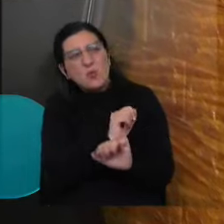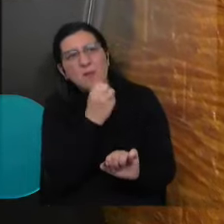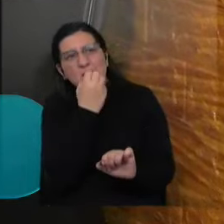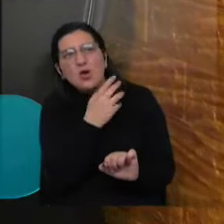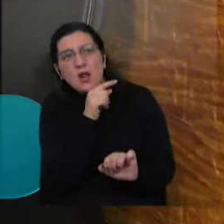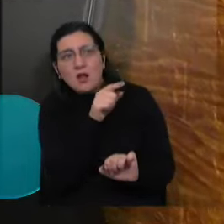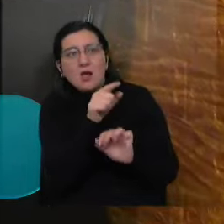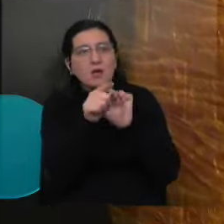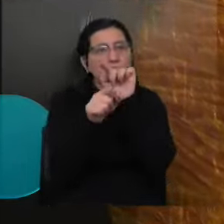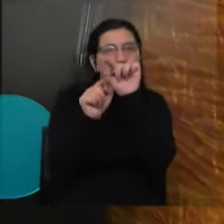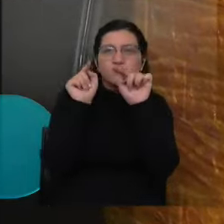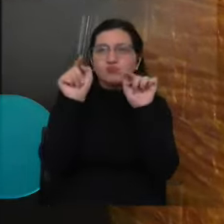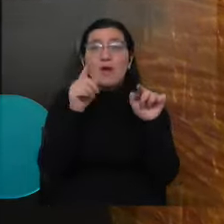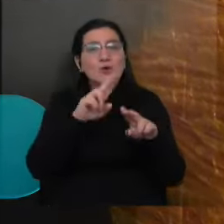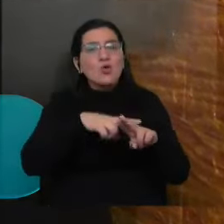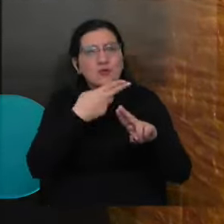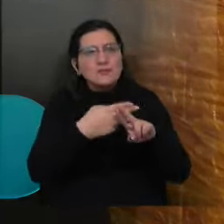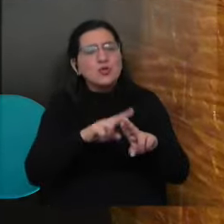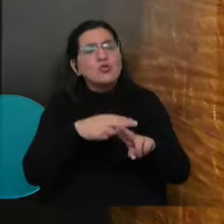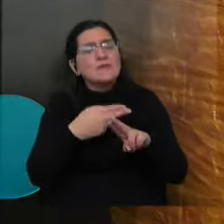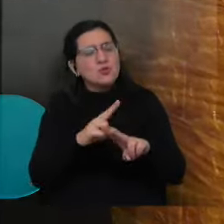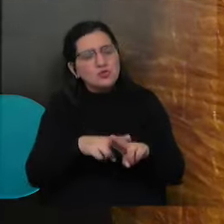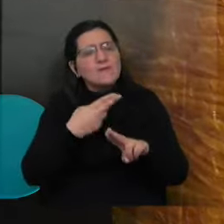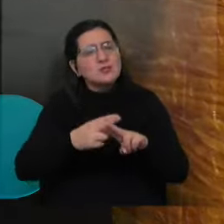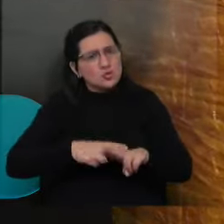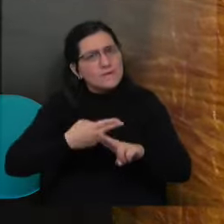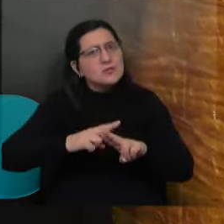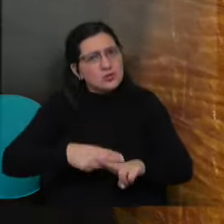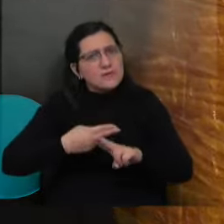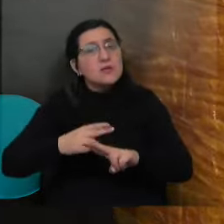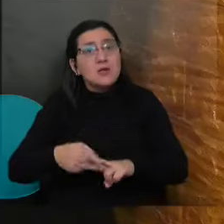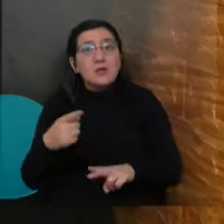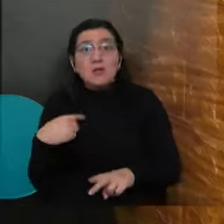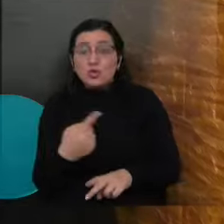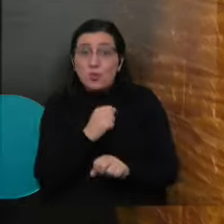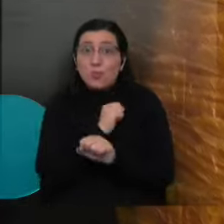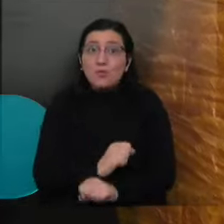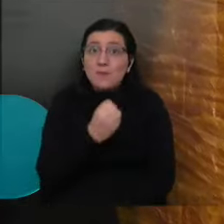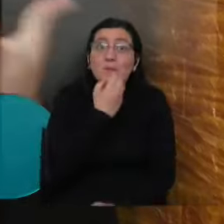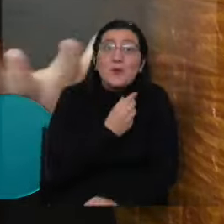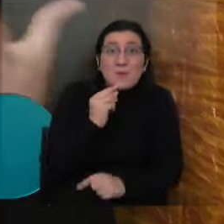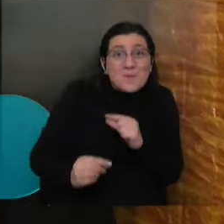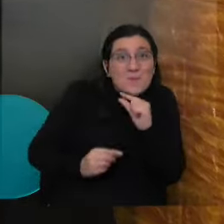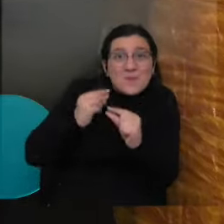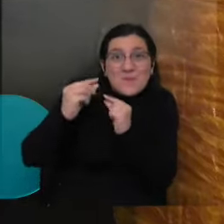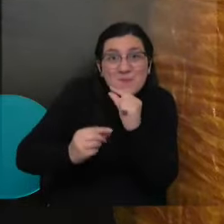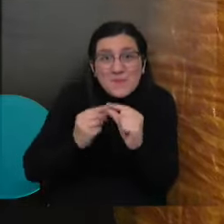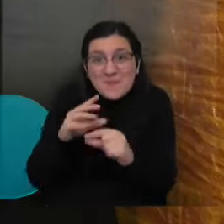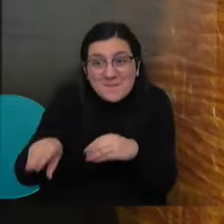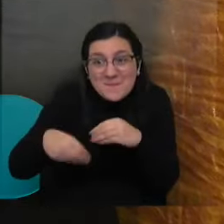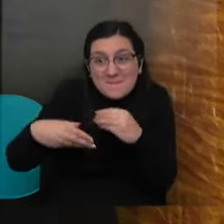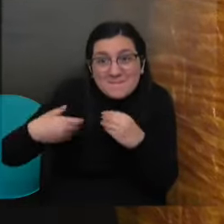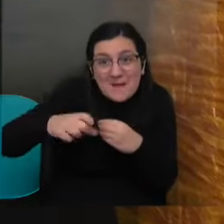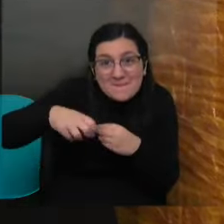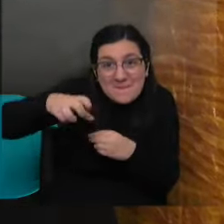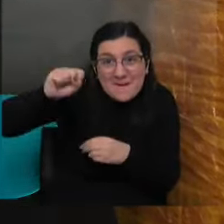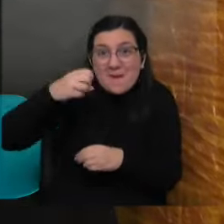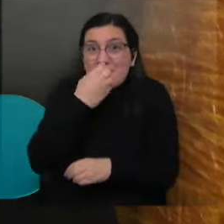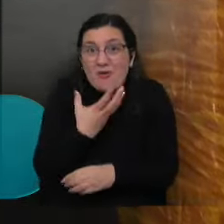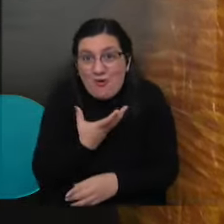Mejor vamos de nuevo vamos de nuevo vamos y nos encontramos que todos podíamos un poquito más también o sea vino alguien como curar